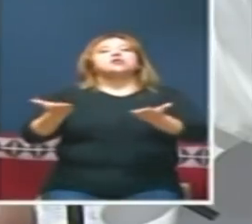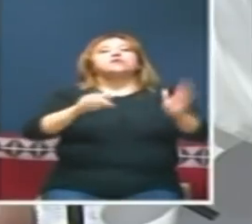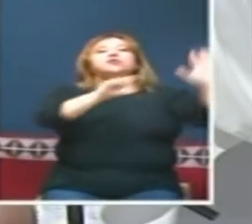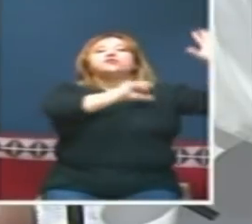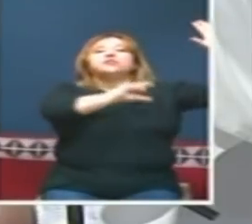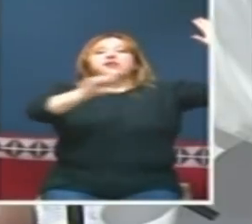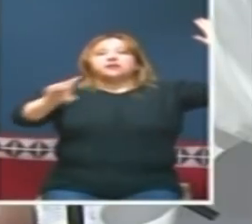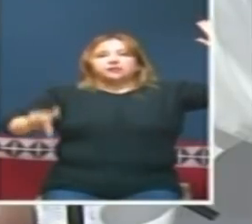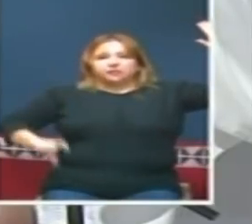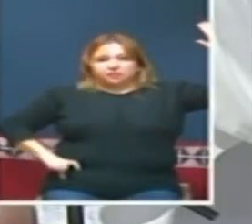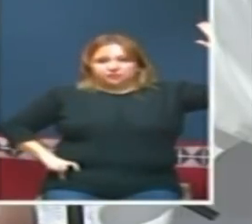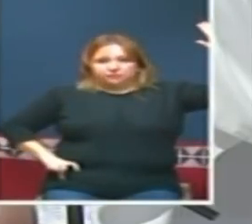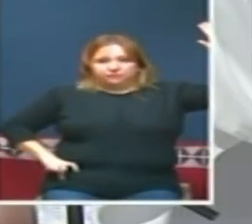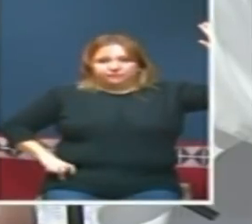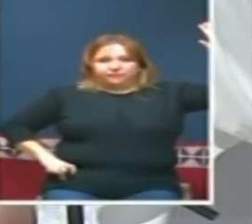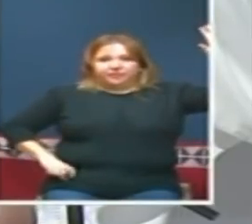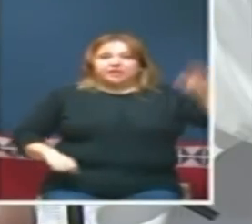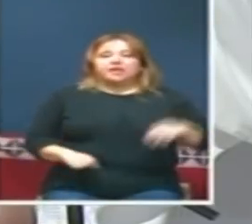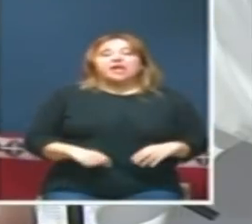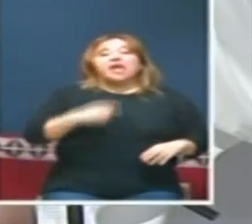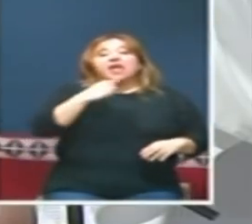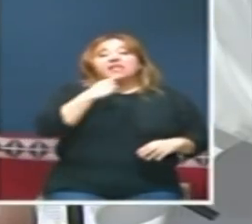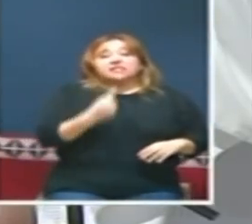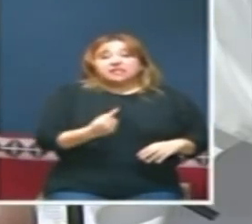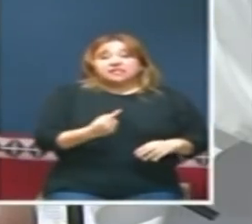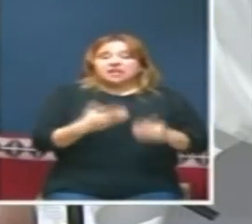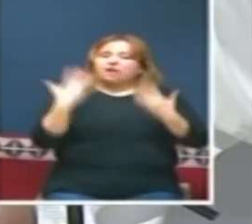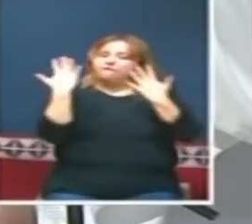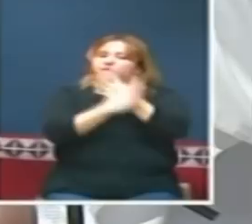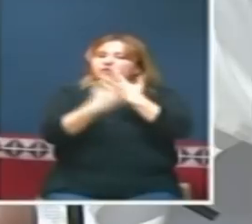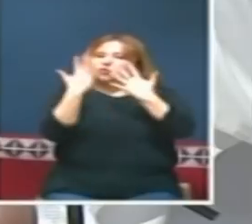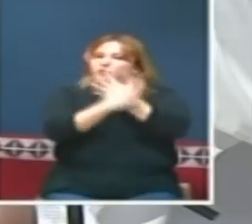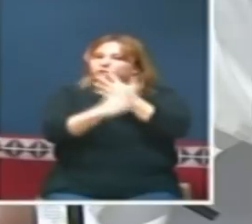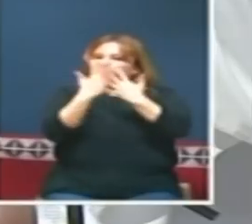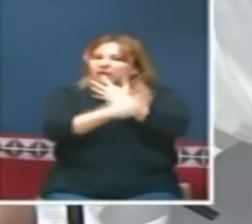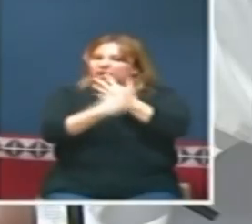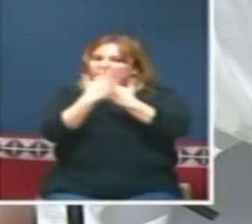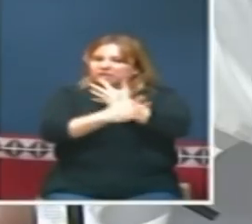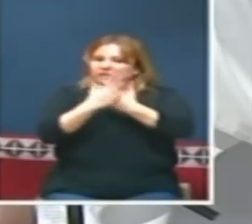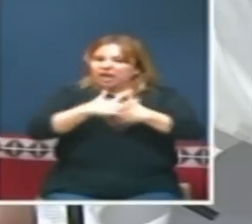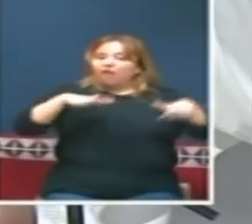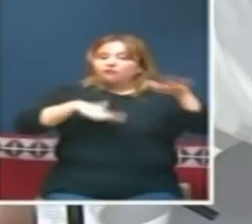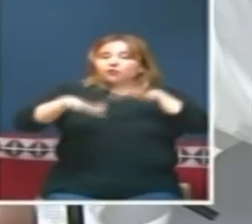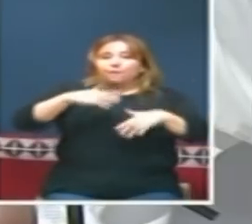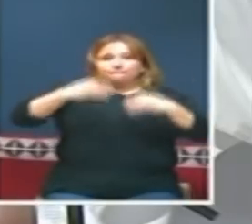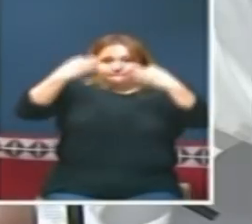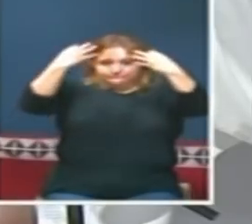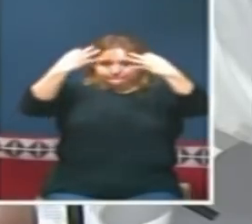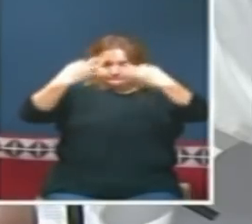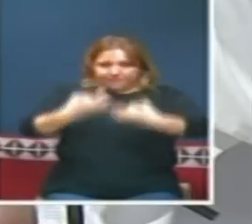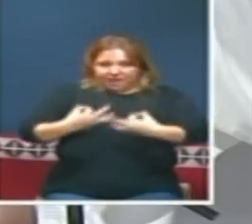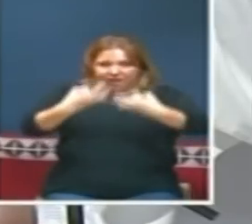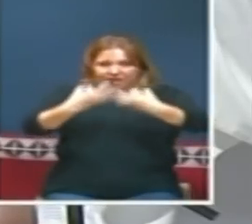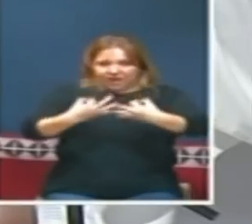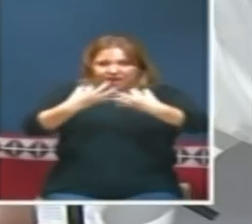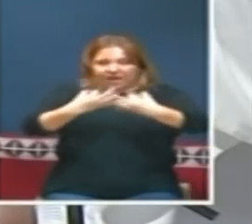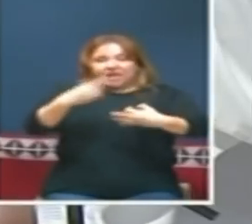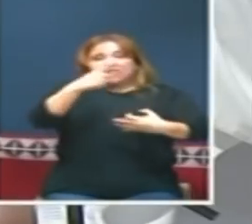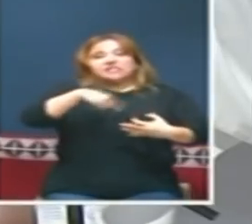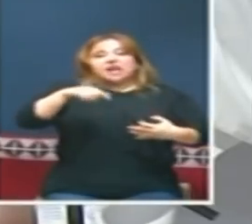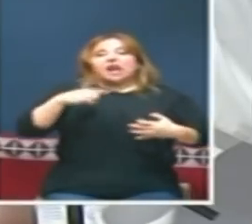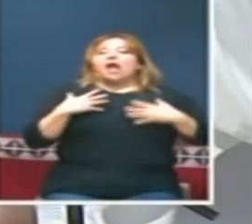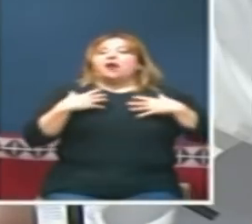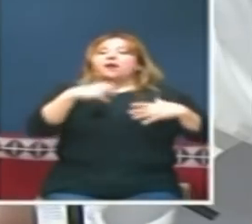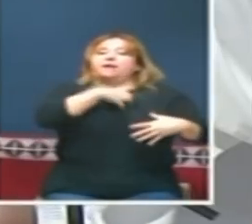Cristo. Es preferible sufrir haciendo el bien si esta es la voluntad de